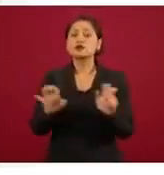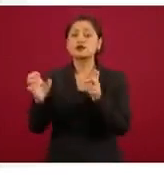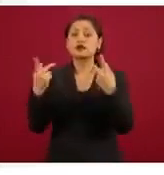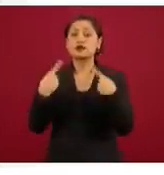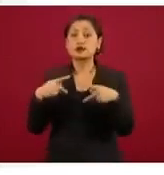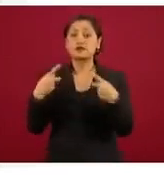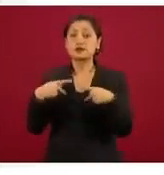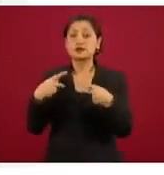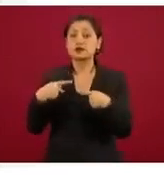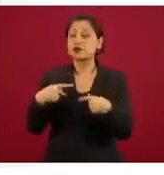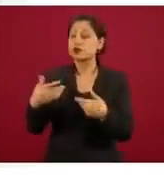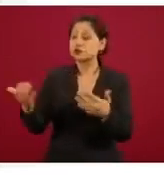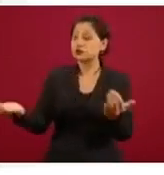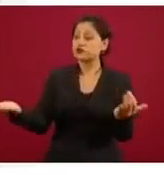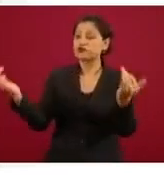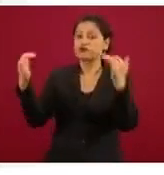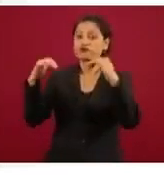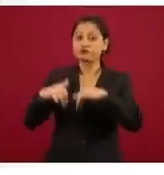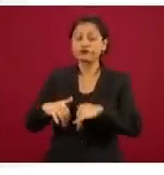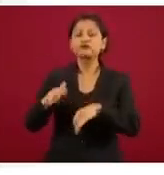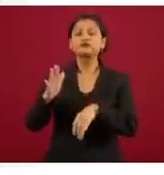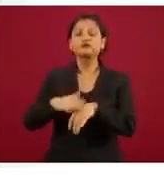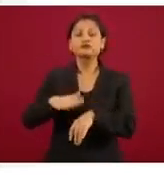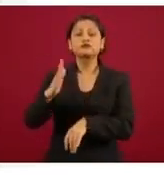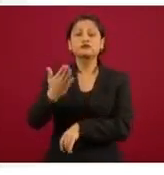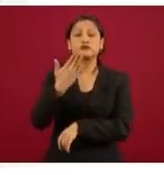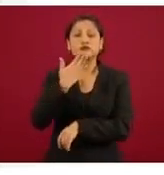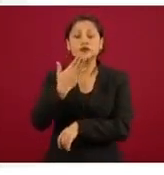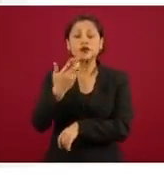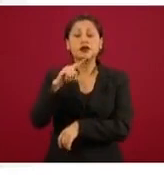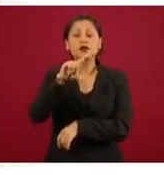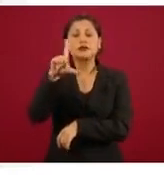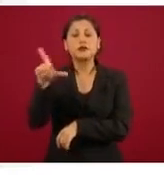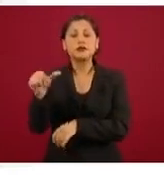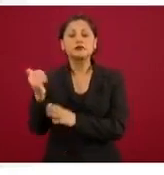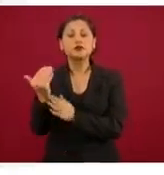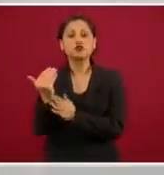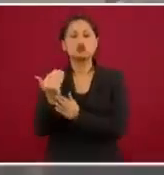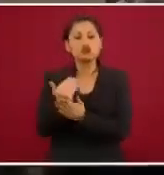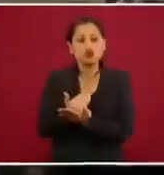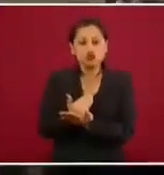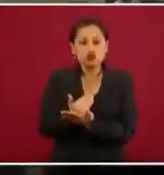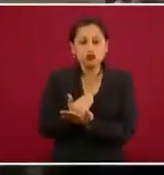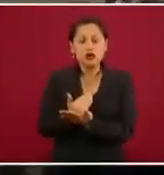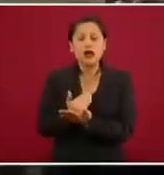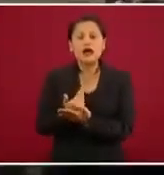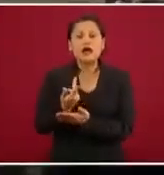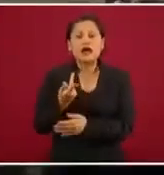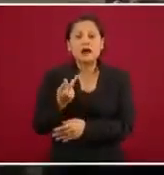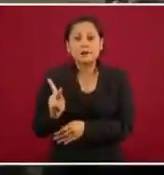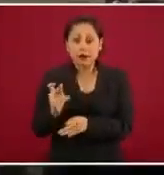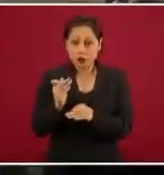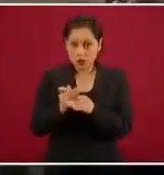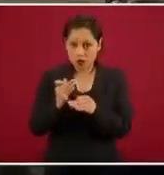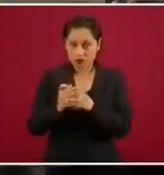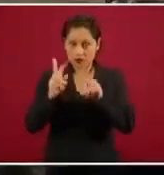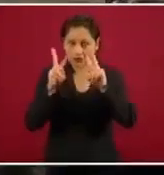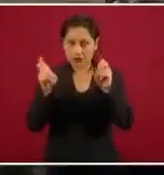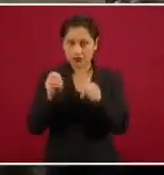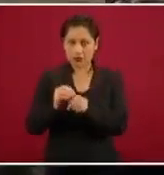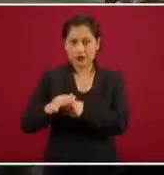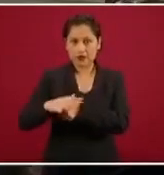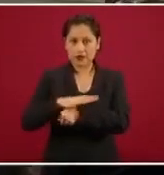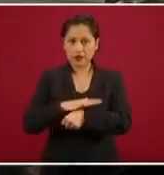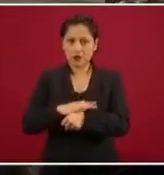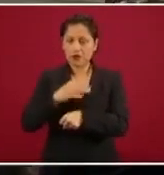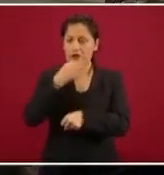bajó la respuesta a la convocatoria y ahorita que la relanzamos en el contexto de COVID, tuvimos este impresionante